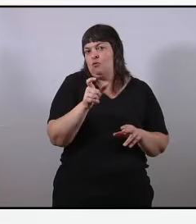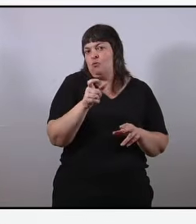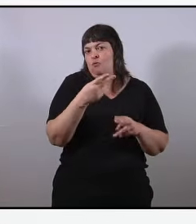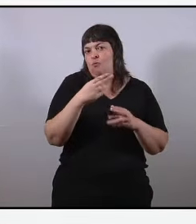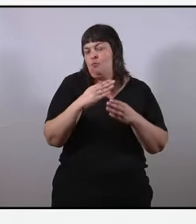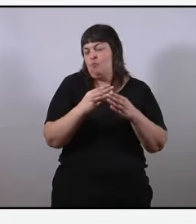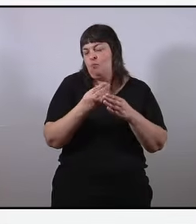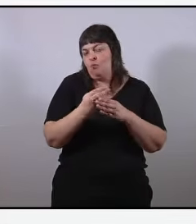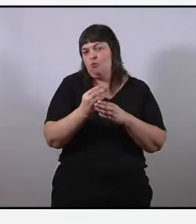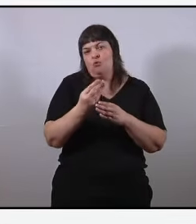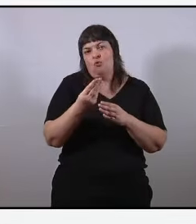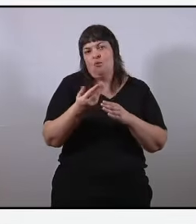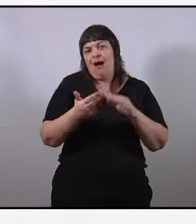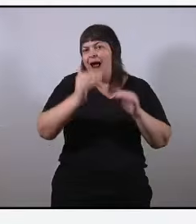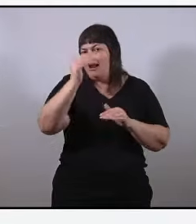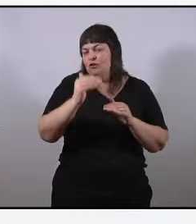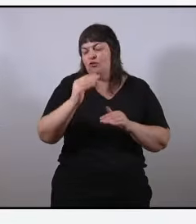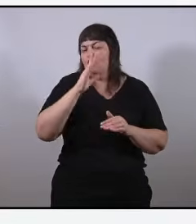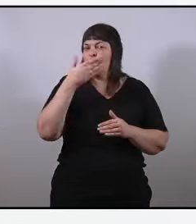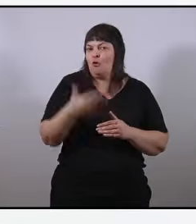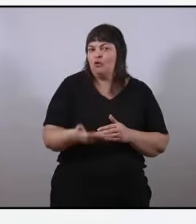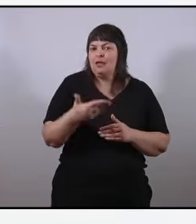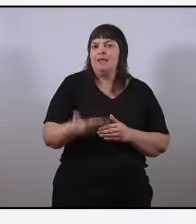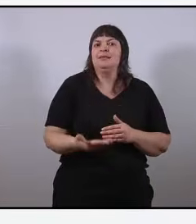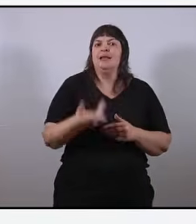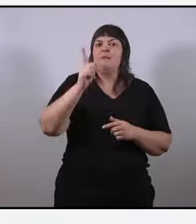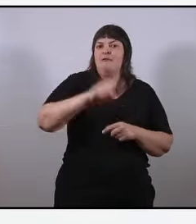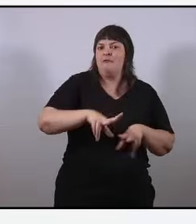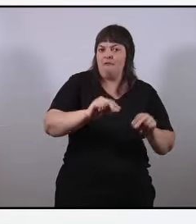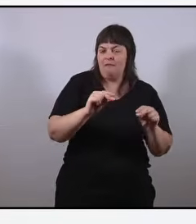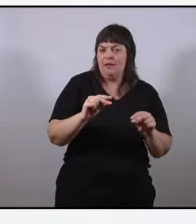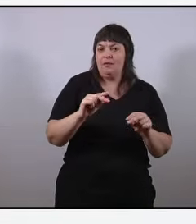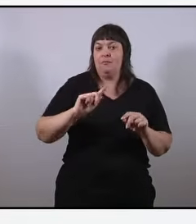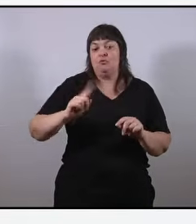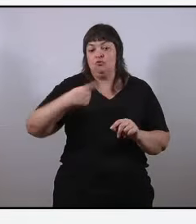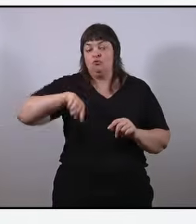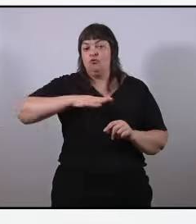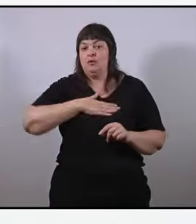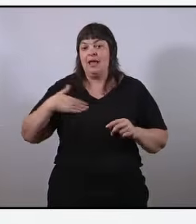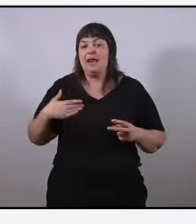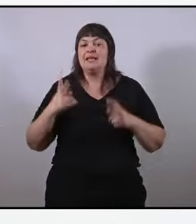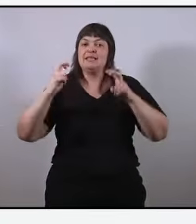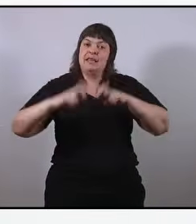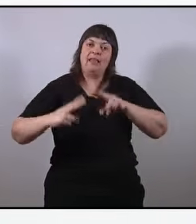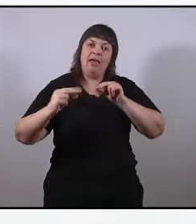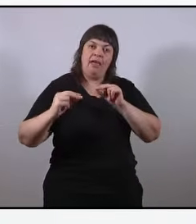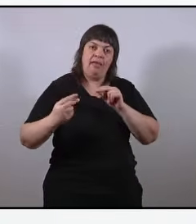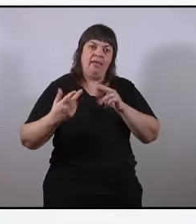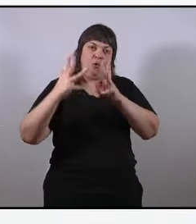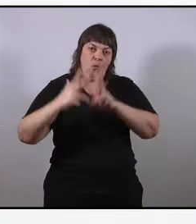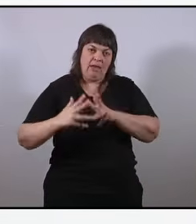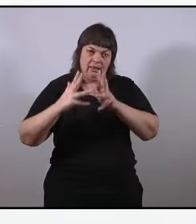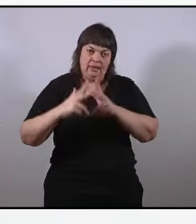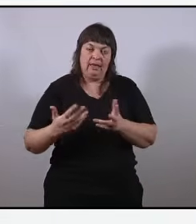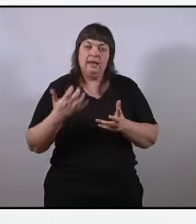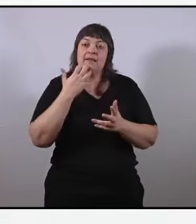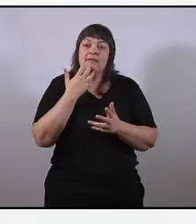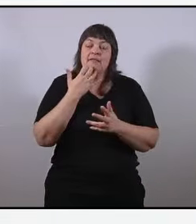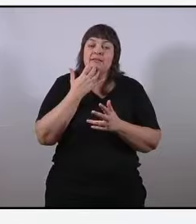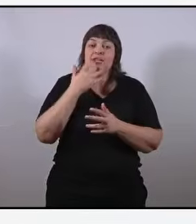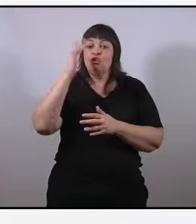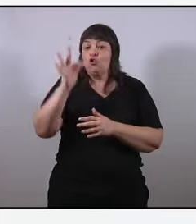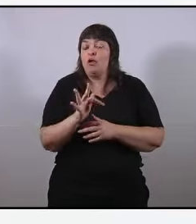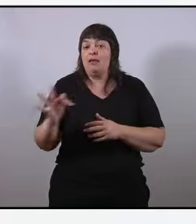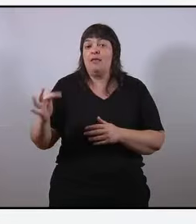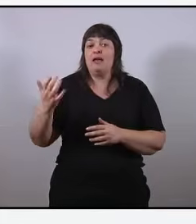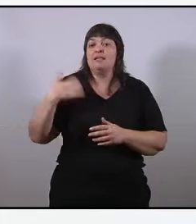de subir. Lo importante era sentarse a hablar y a debatir y dialogar sobre estas cuentas. Si presentan una enmienda a la totalidad, ya